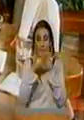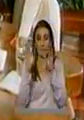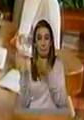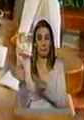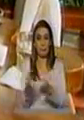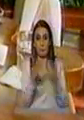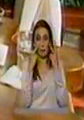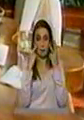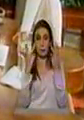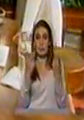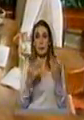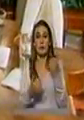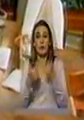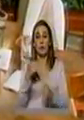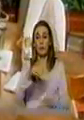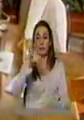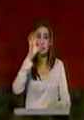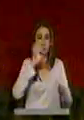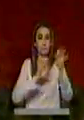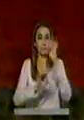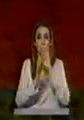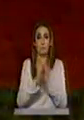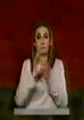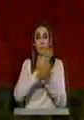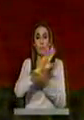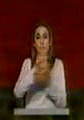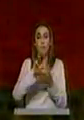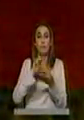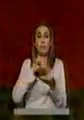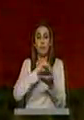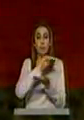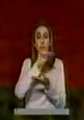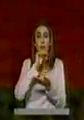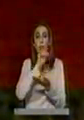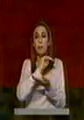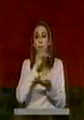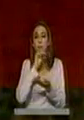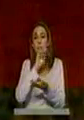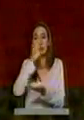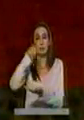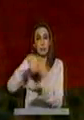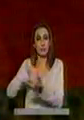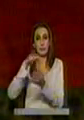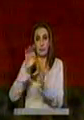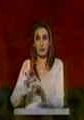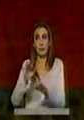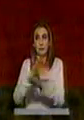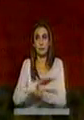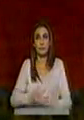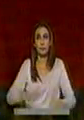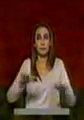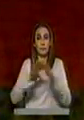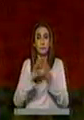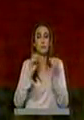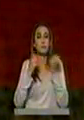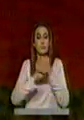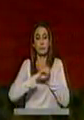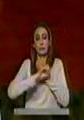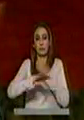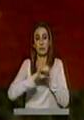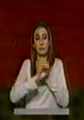provincia tan linda es que escogió el aeropuerto de Manta como su casa. Muy bien, así en buena que va hora. A estar basada en Manta y va a cubrir